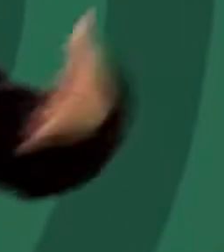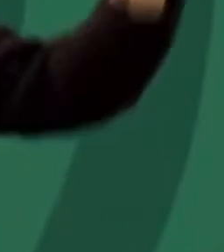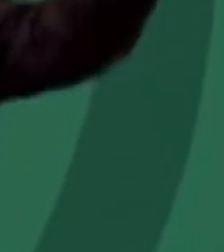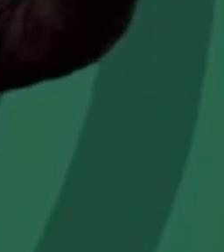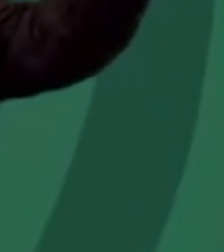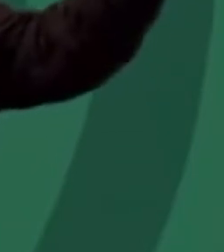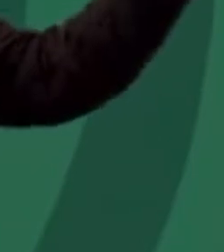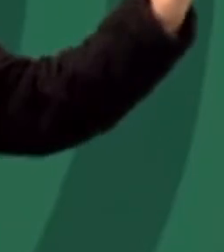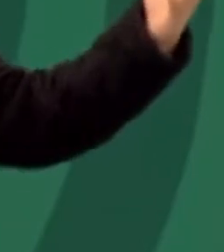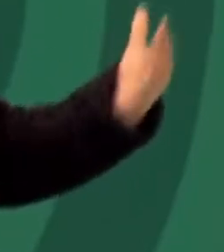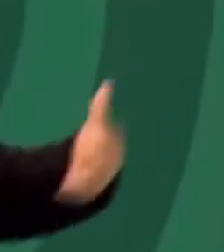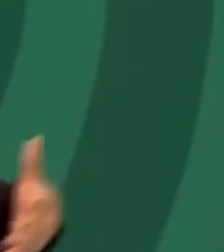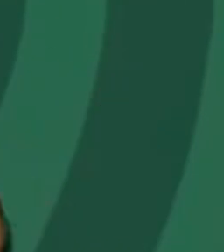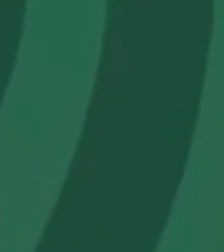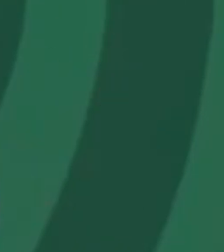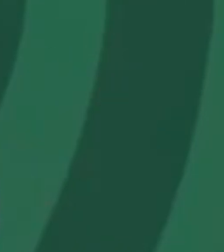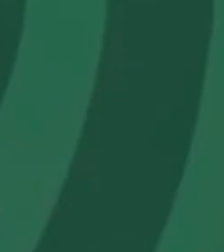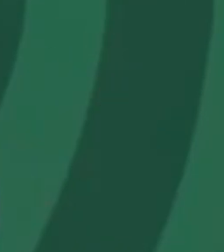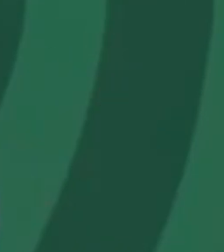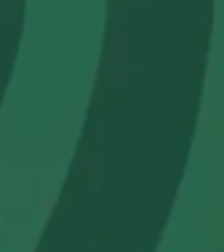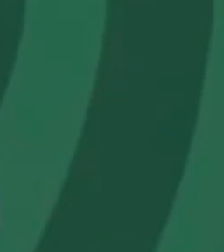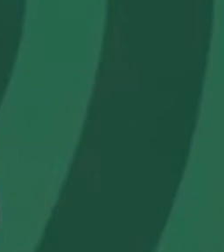de estos periodistas famosos